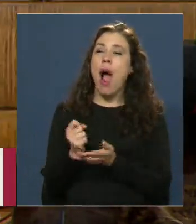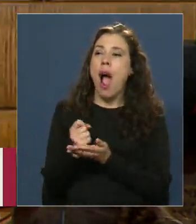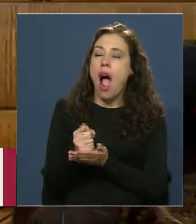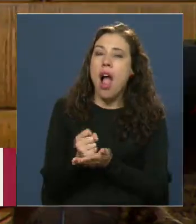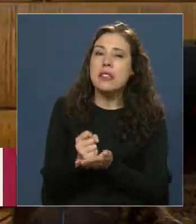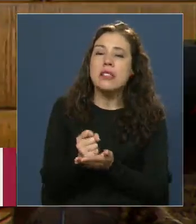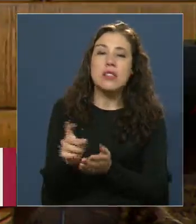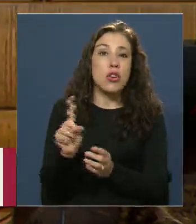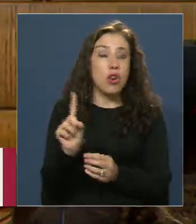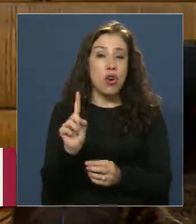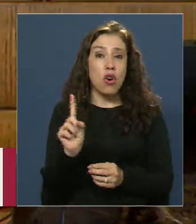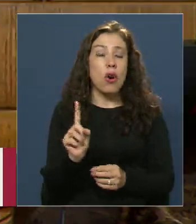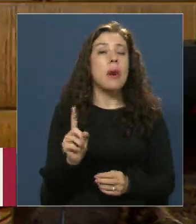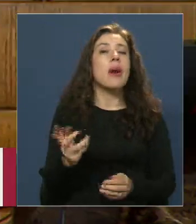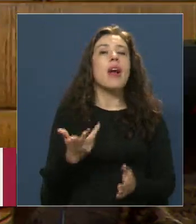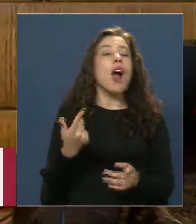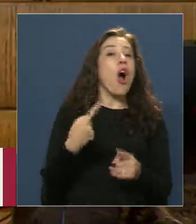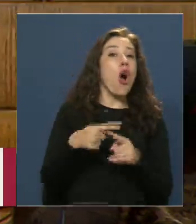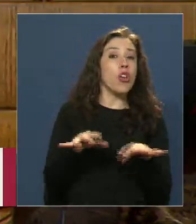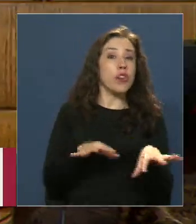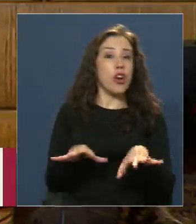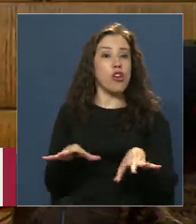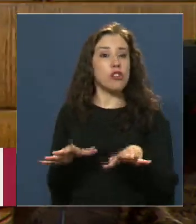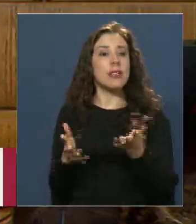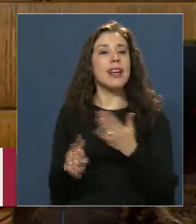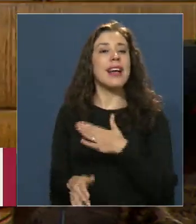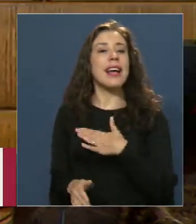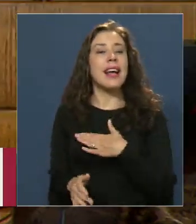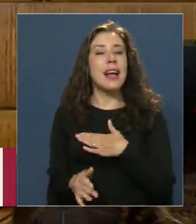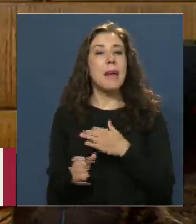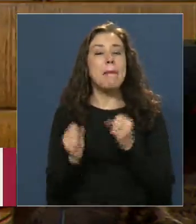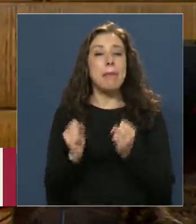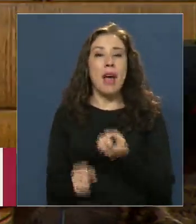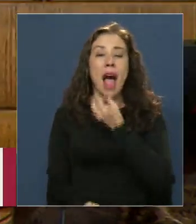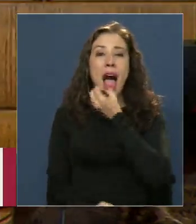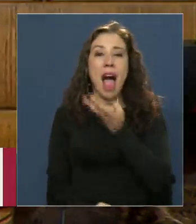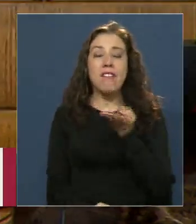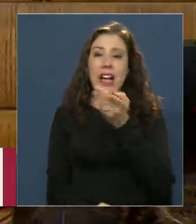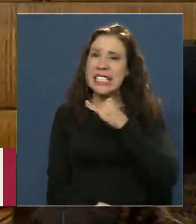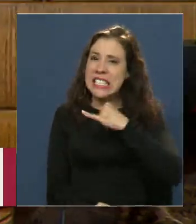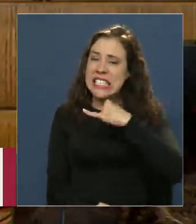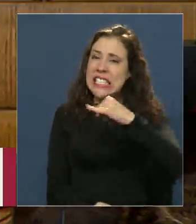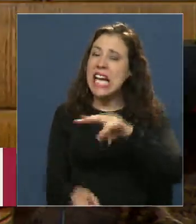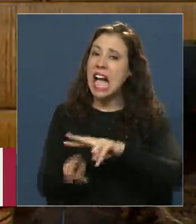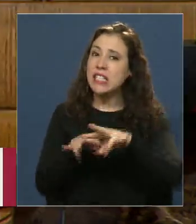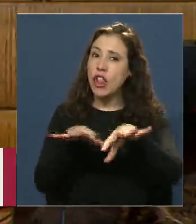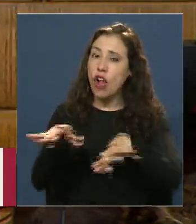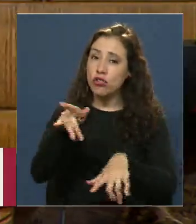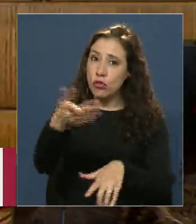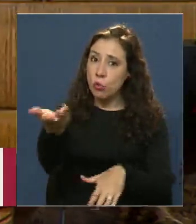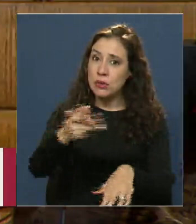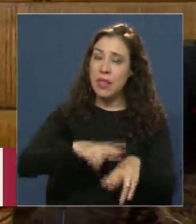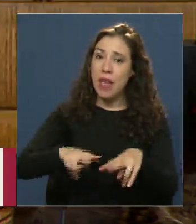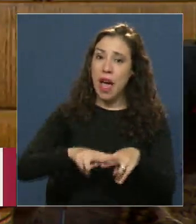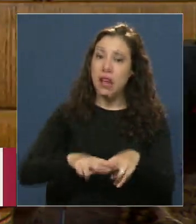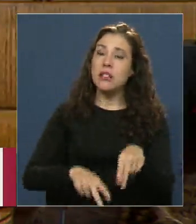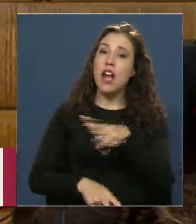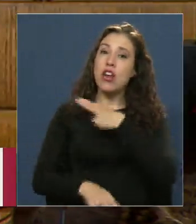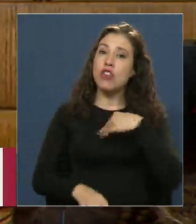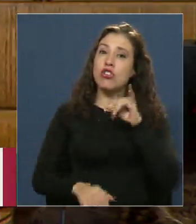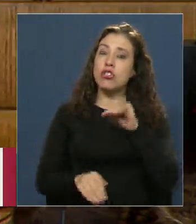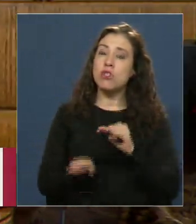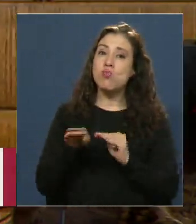que se hablaba recién, sino que al contrario, esto significa poder decirle, mire, siga adelante con lo que está haciendo, lo vamos a